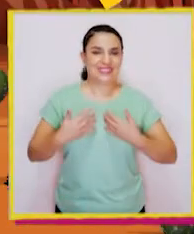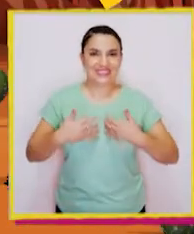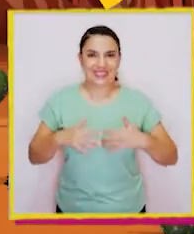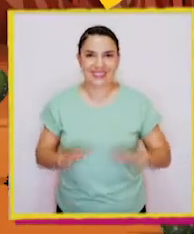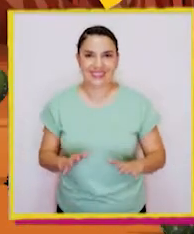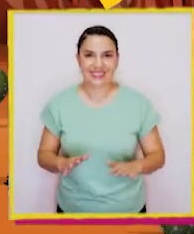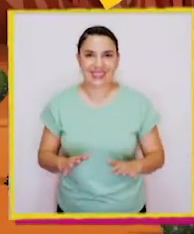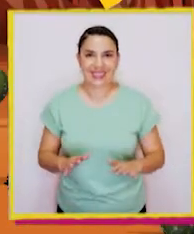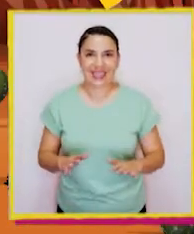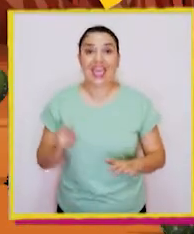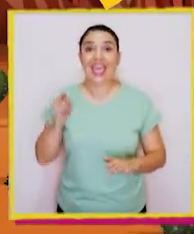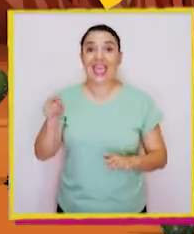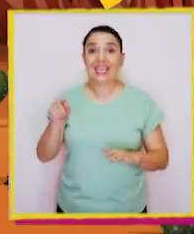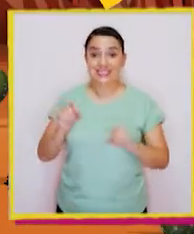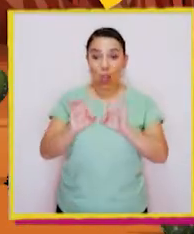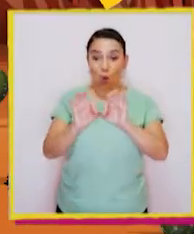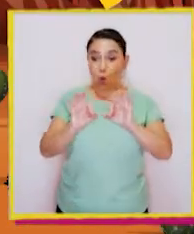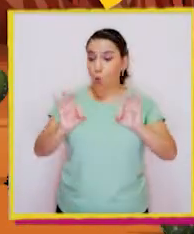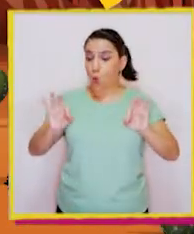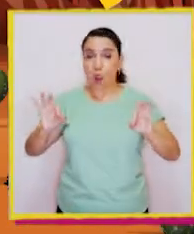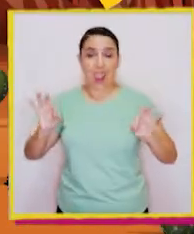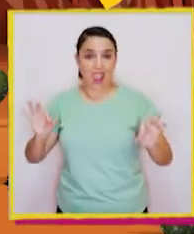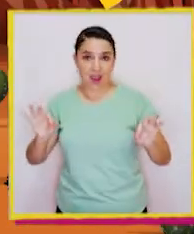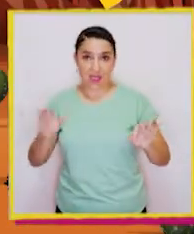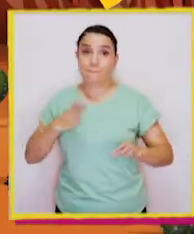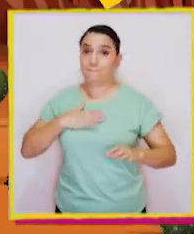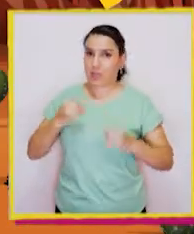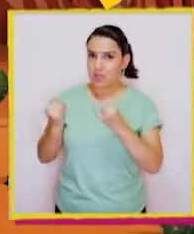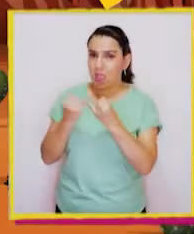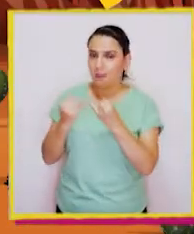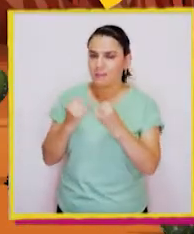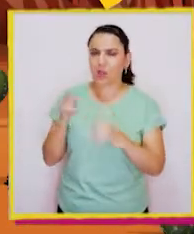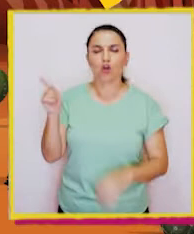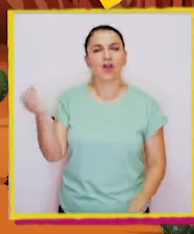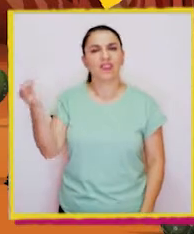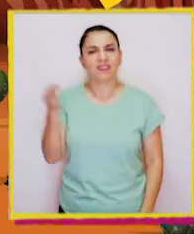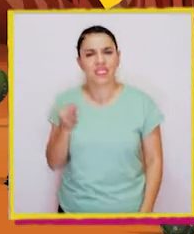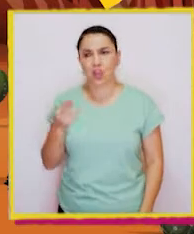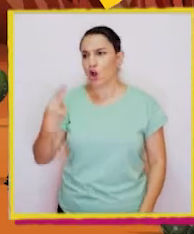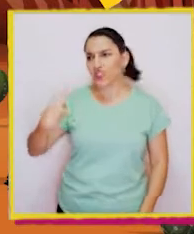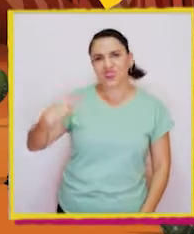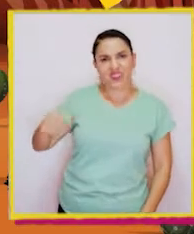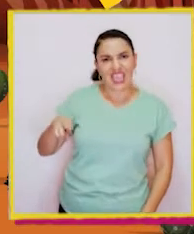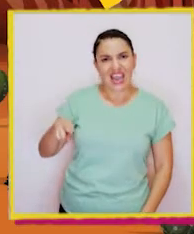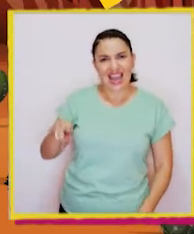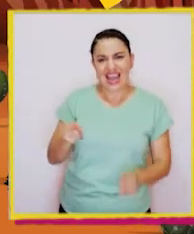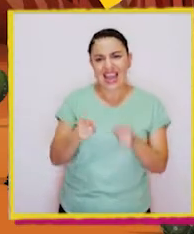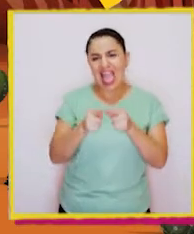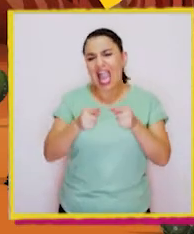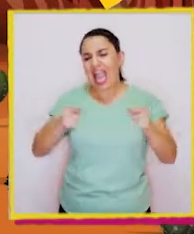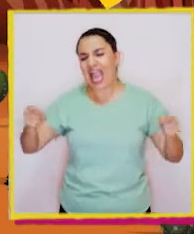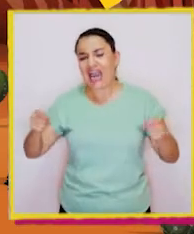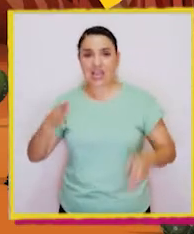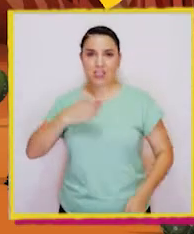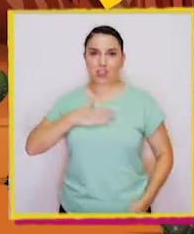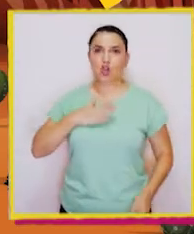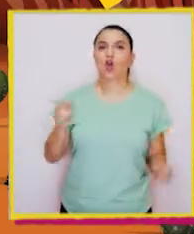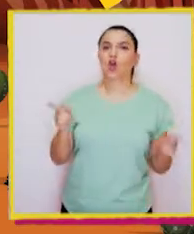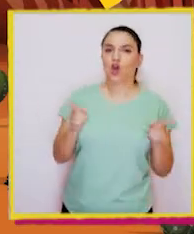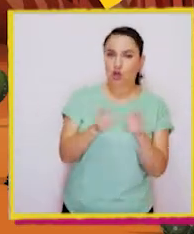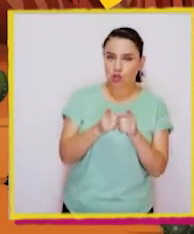Ya. Estas son las cuerdas que vamos a usar de mi amigo. Él dijo que para él era la más larga y para mí la más